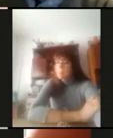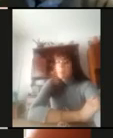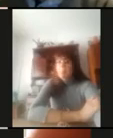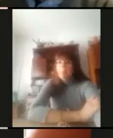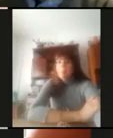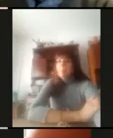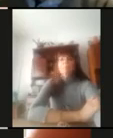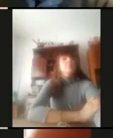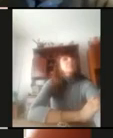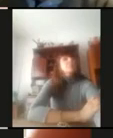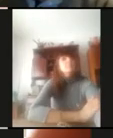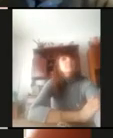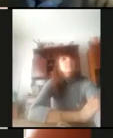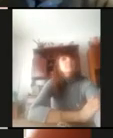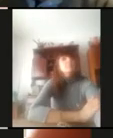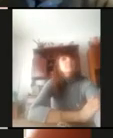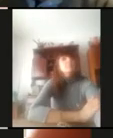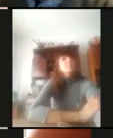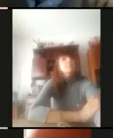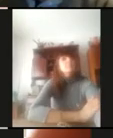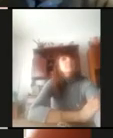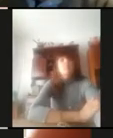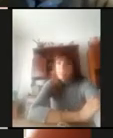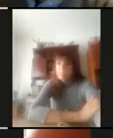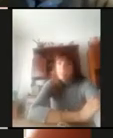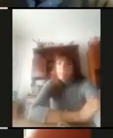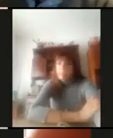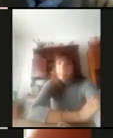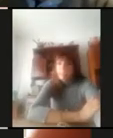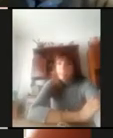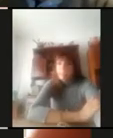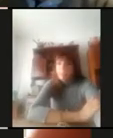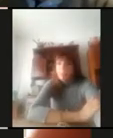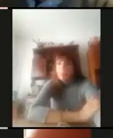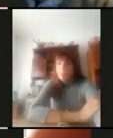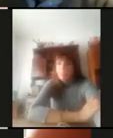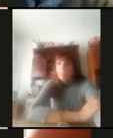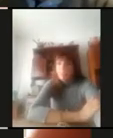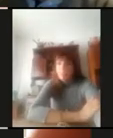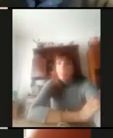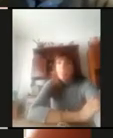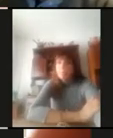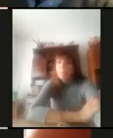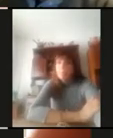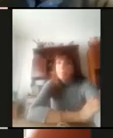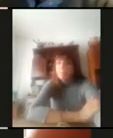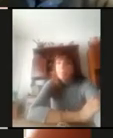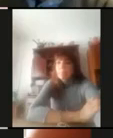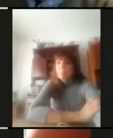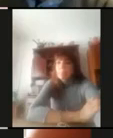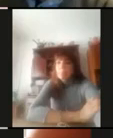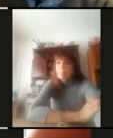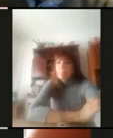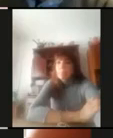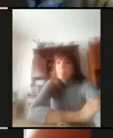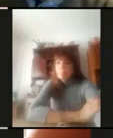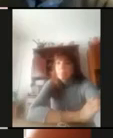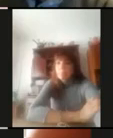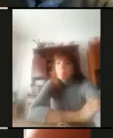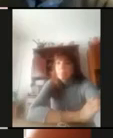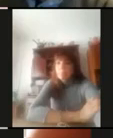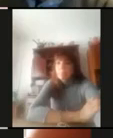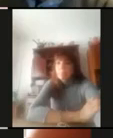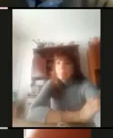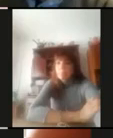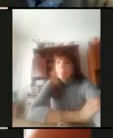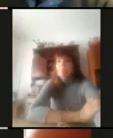vamos perdiendo primero son los hechos más cercanos bien estudiantes de medicina en el